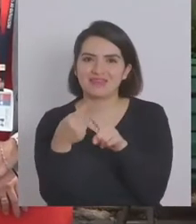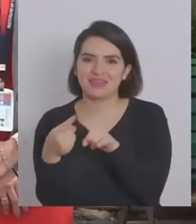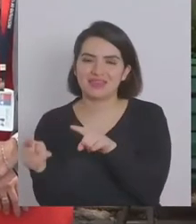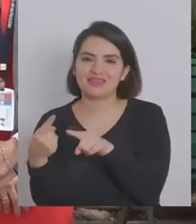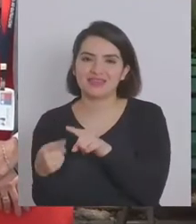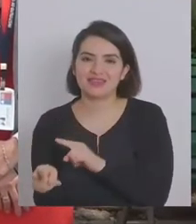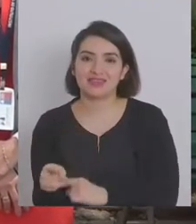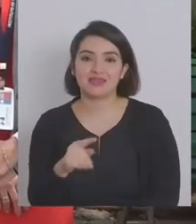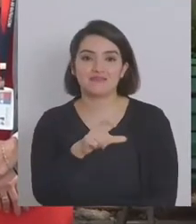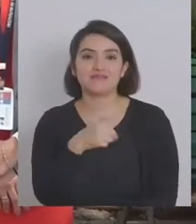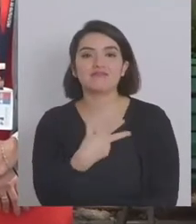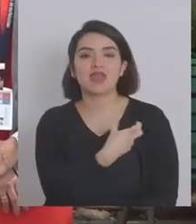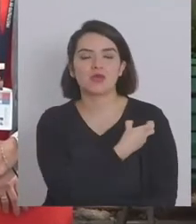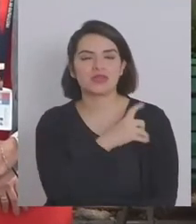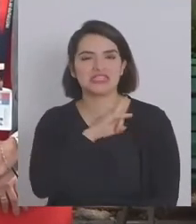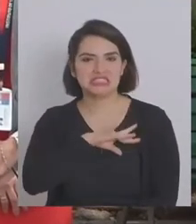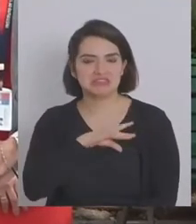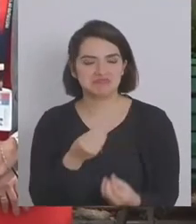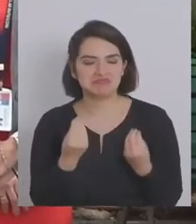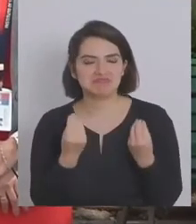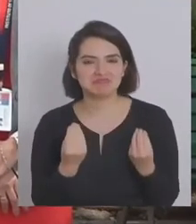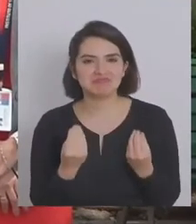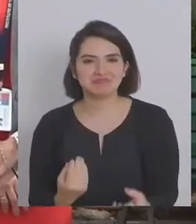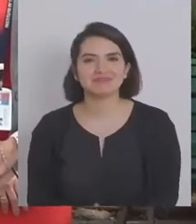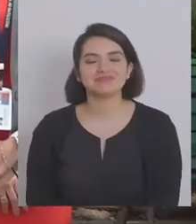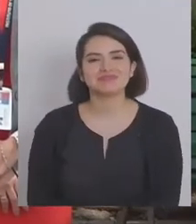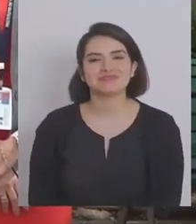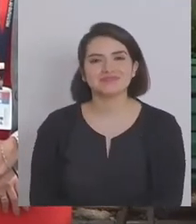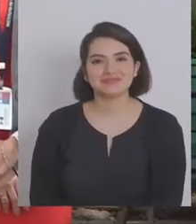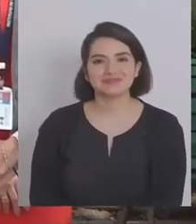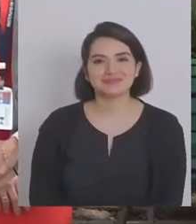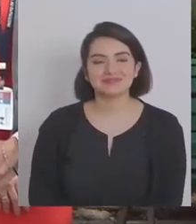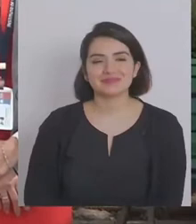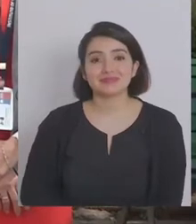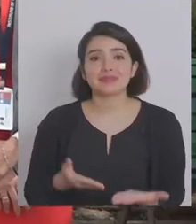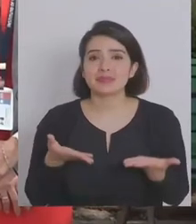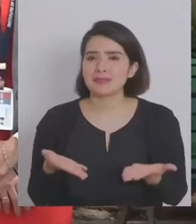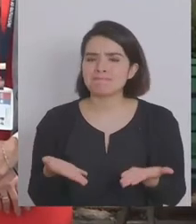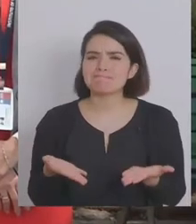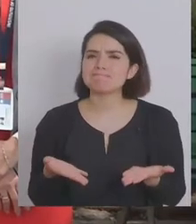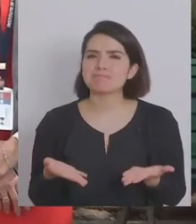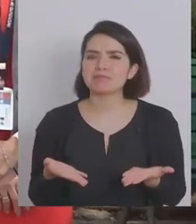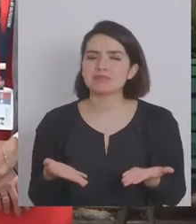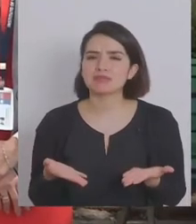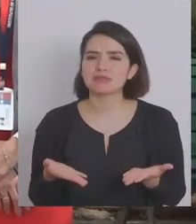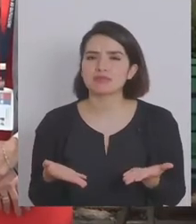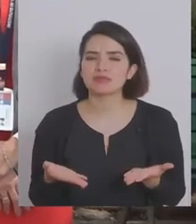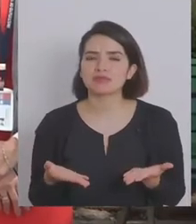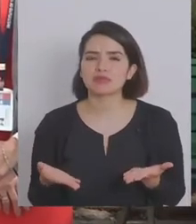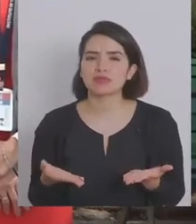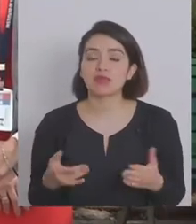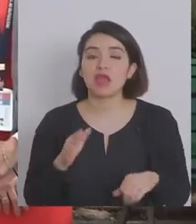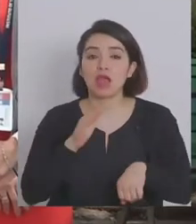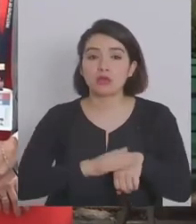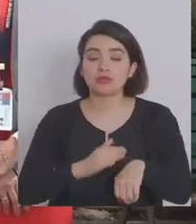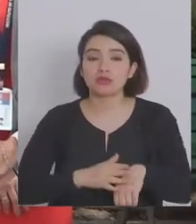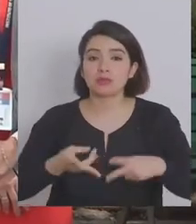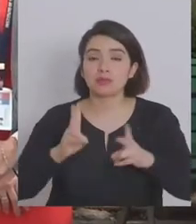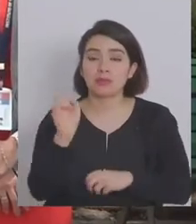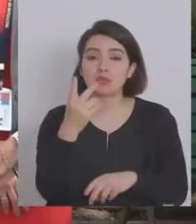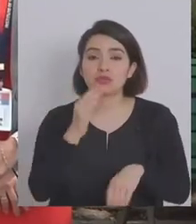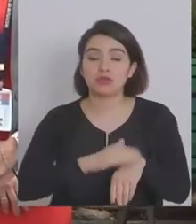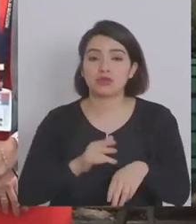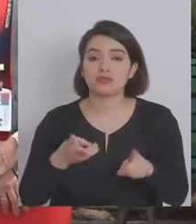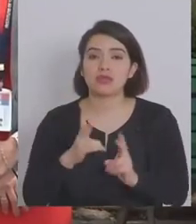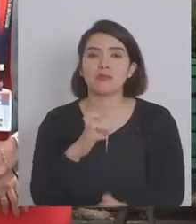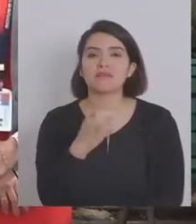en Chile, ¿cierto?, es bastante bueno. Con esto tenemos alrededor de, contando las autorizaciones, la primera autorización, la de